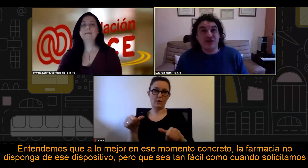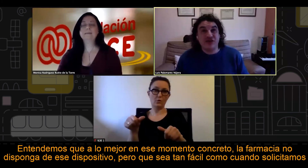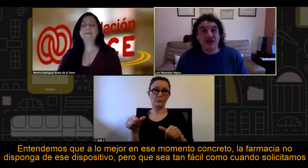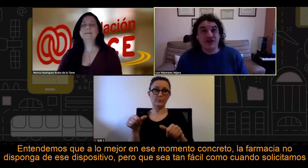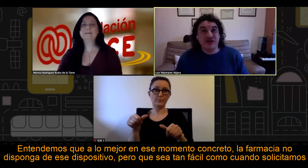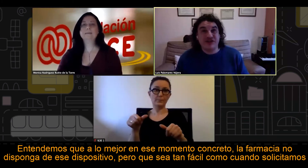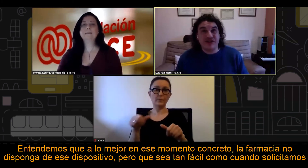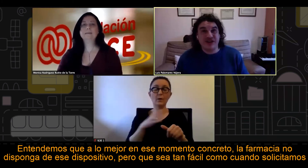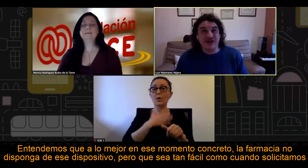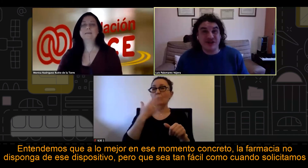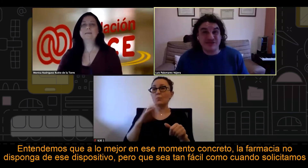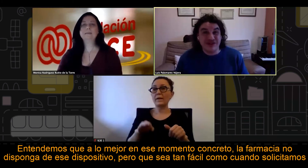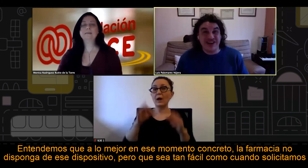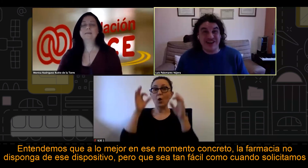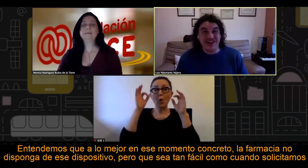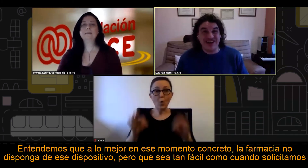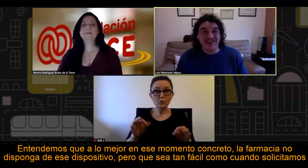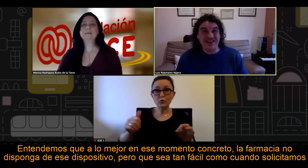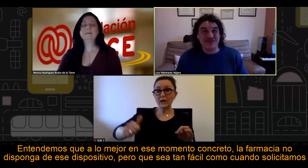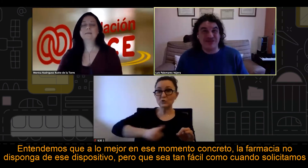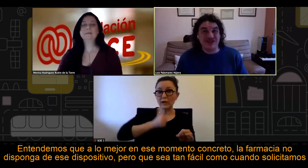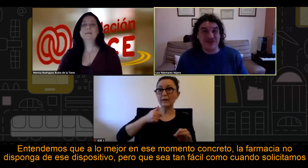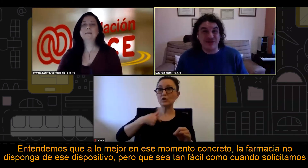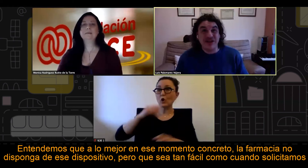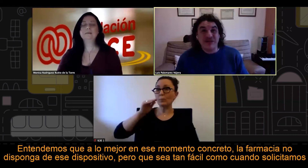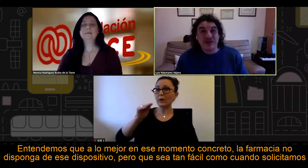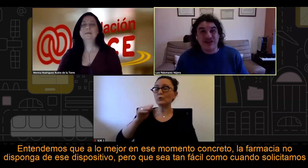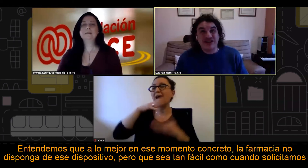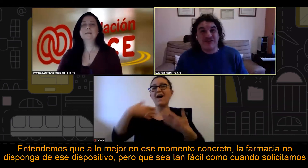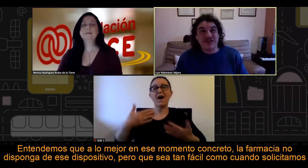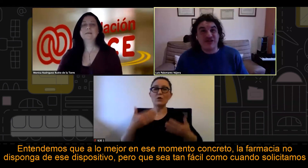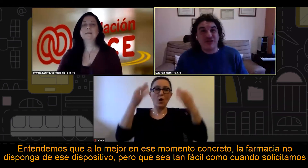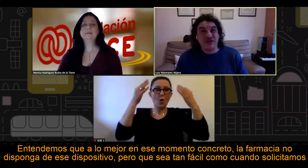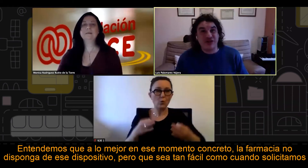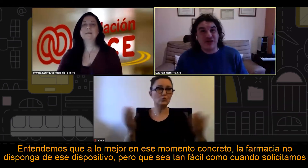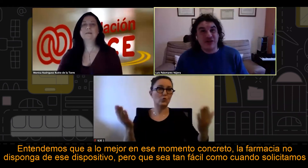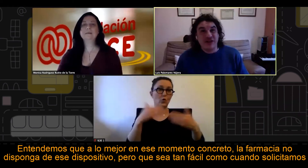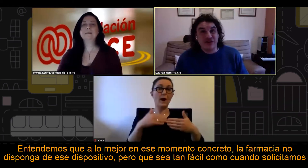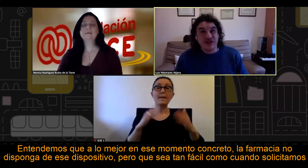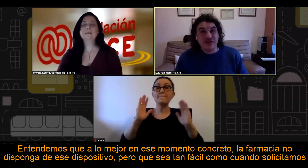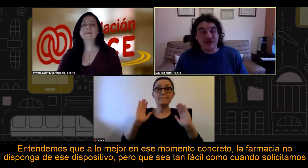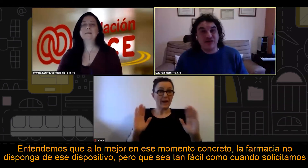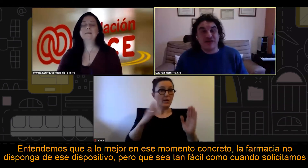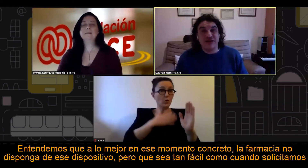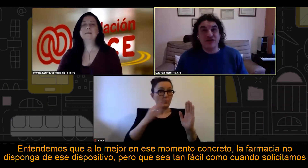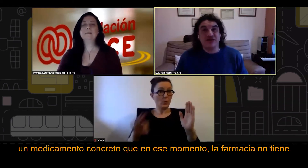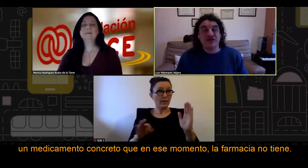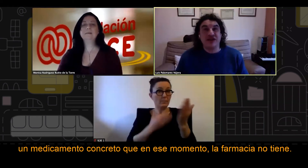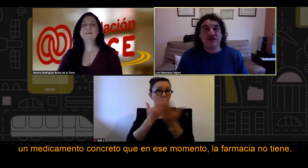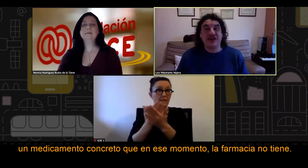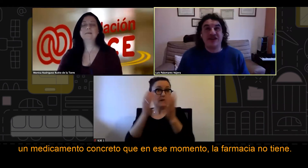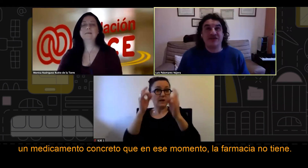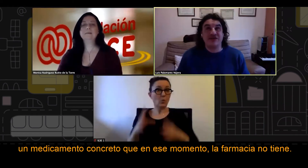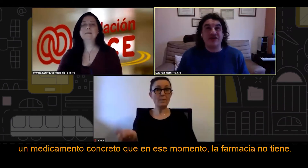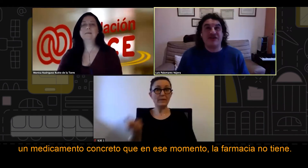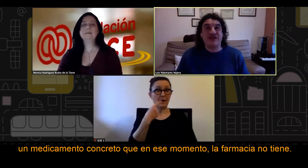momento concreto la farmacia no disponga de ese dispositivo, ¿no? Pero que sea tan fácil como cuando solicitamos un medicamento concreto